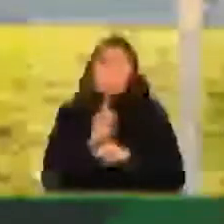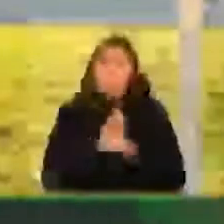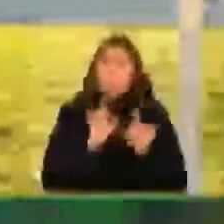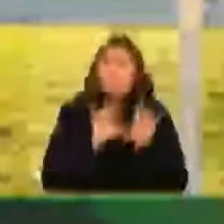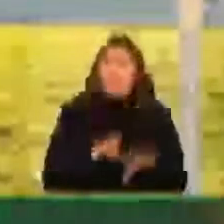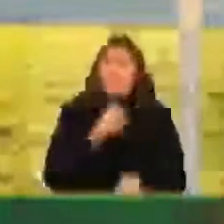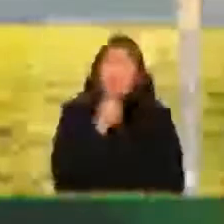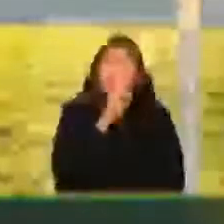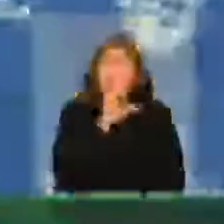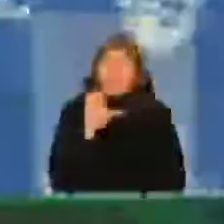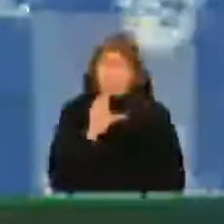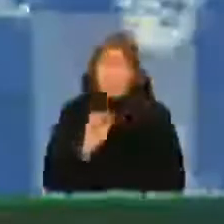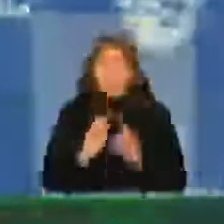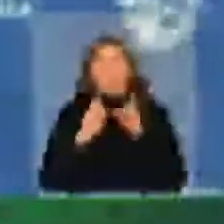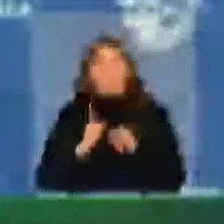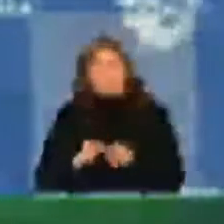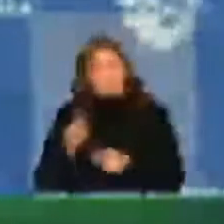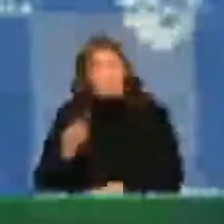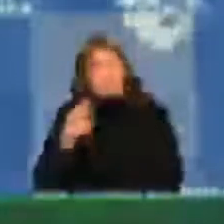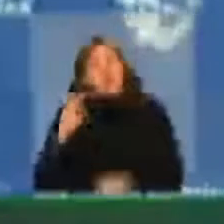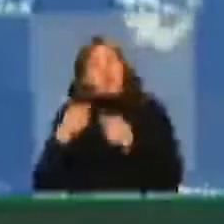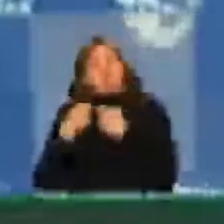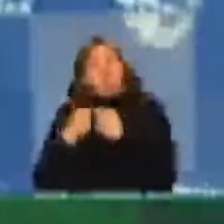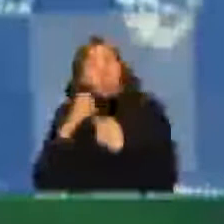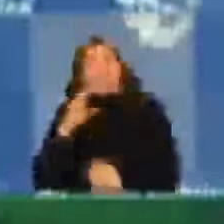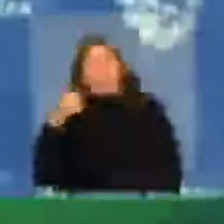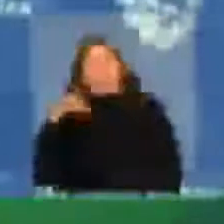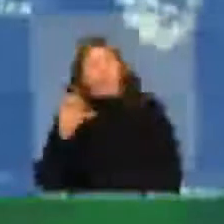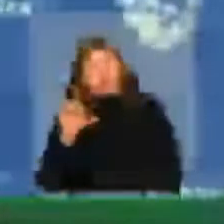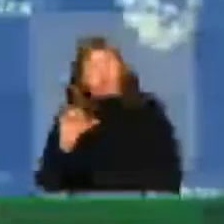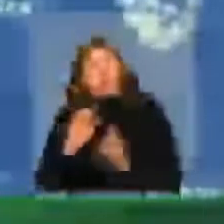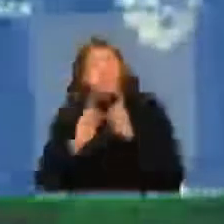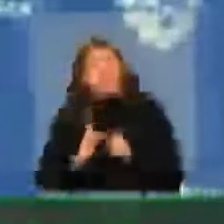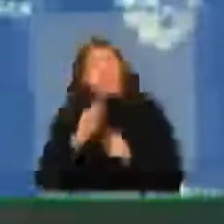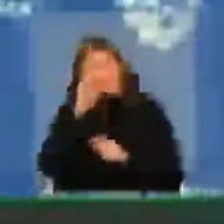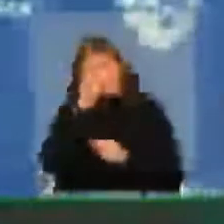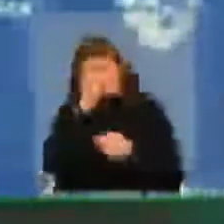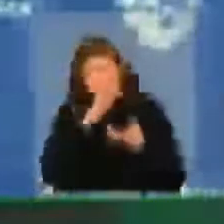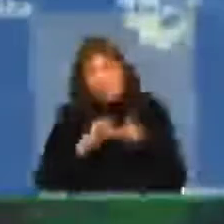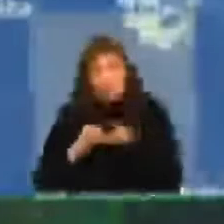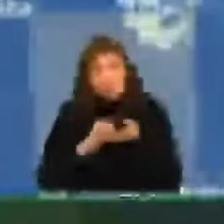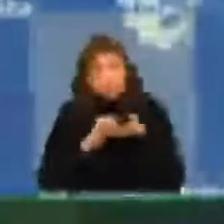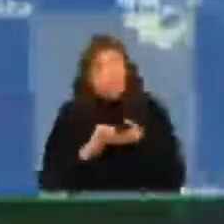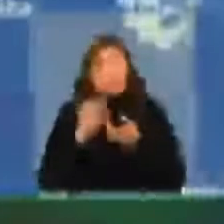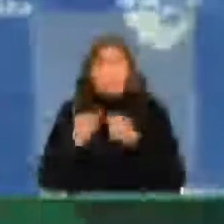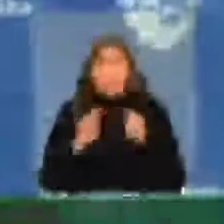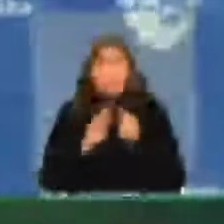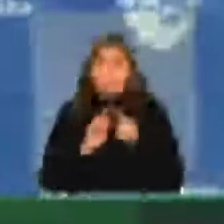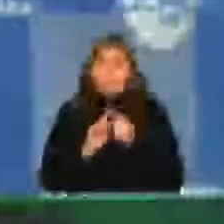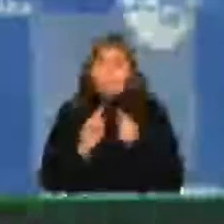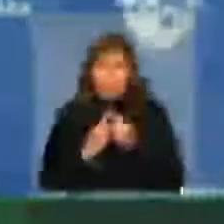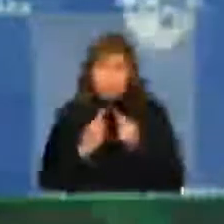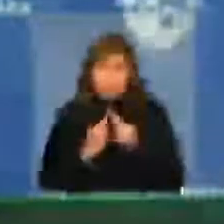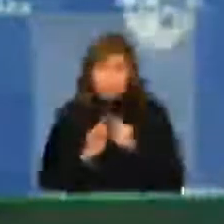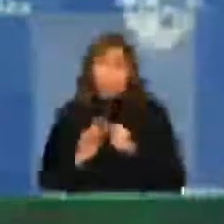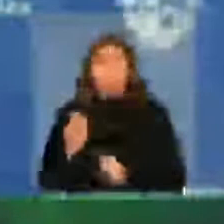ACE, sino a los usuarios de CAMS y del Hospital Evangélico mediante un convenio de complementación, por el cual, por supuesto, los